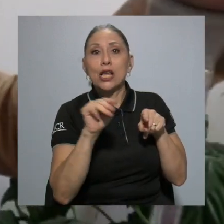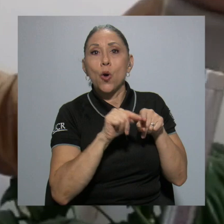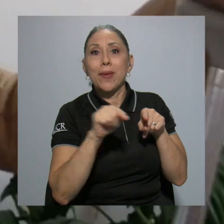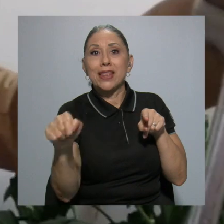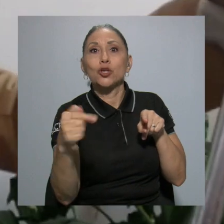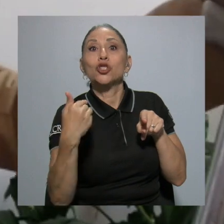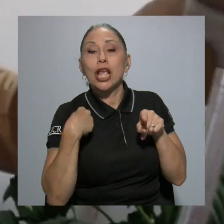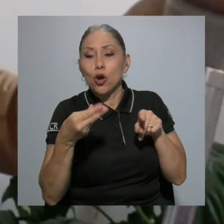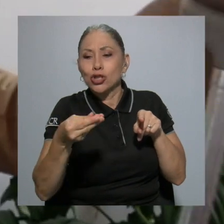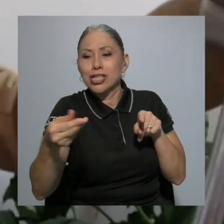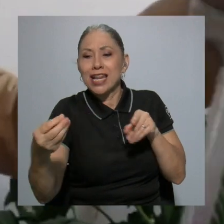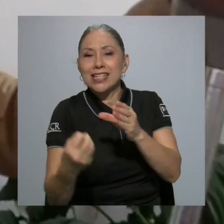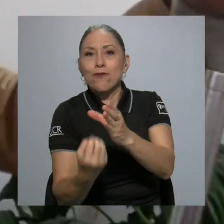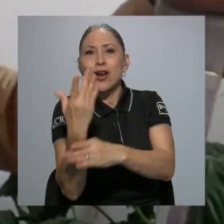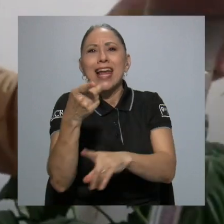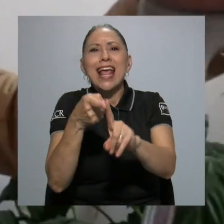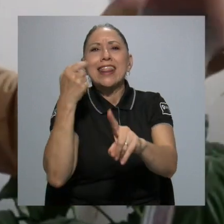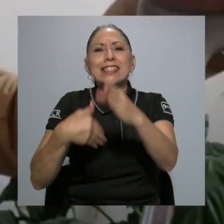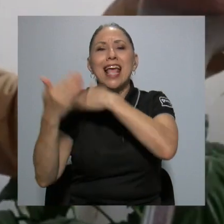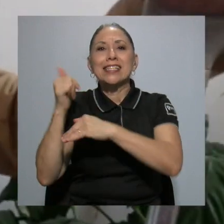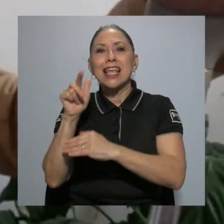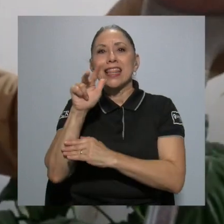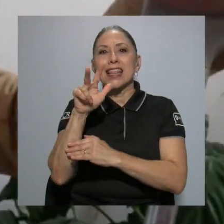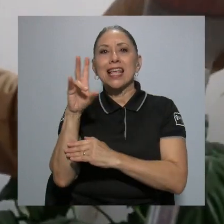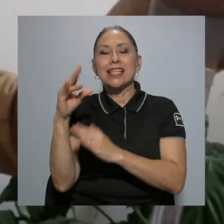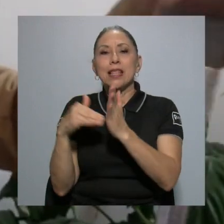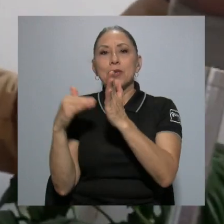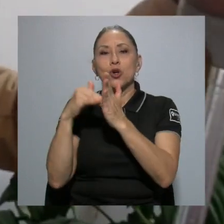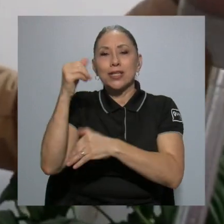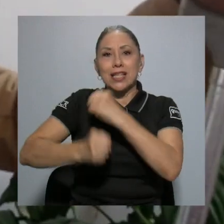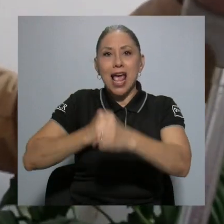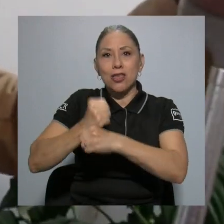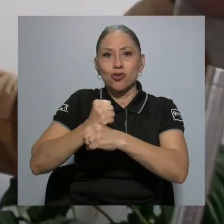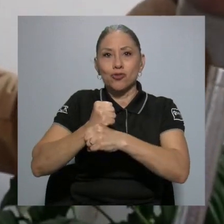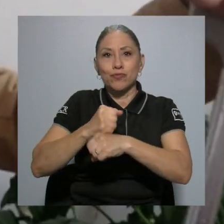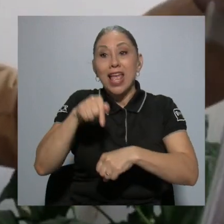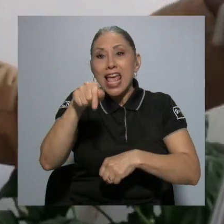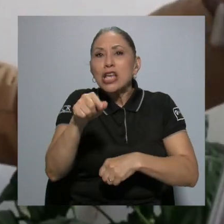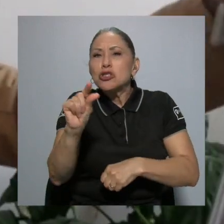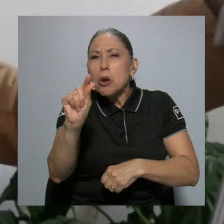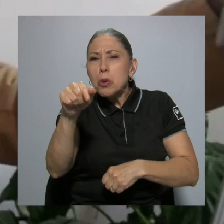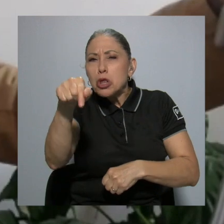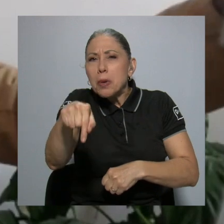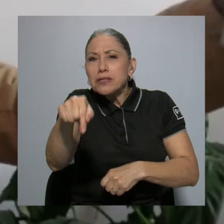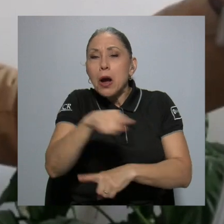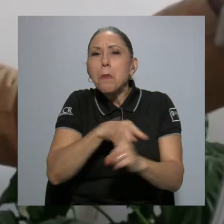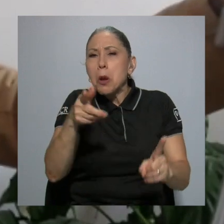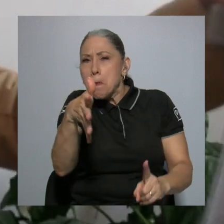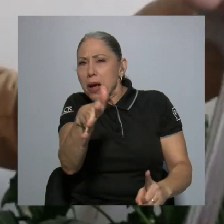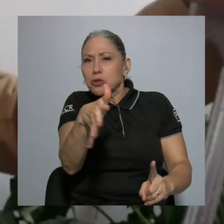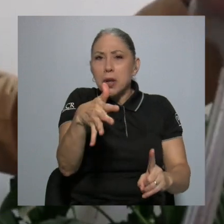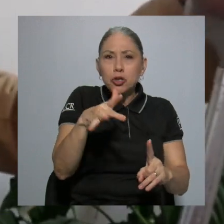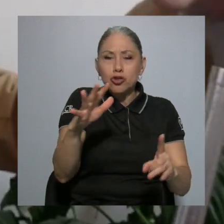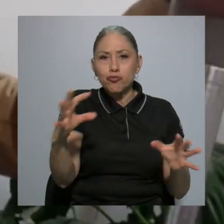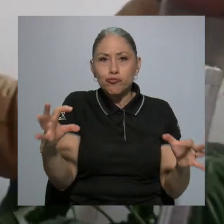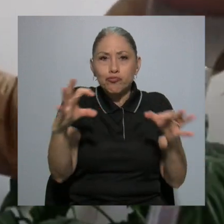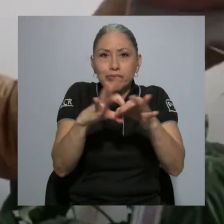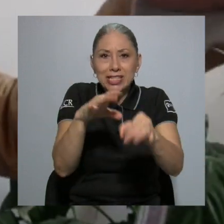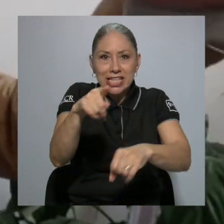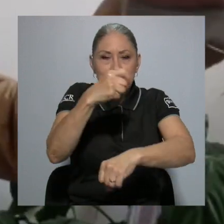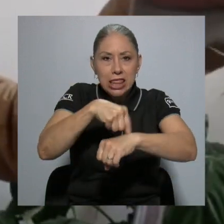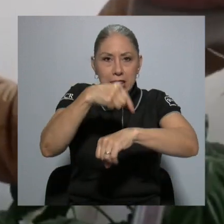me data 37 millones de años. Este está pues, unos metros más abajo, pero más o menos es el rango de sus tiempos, ¿no? Pero el ambiente